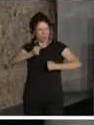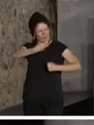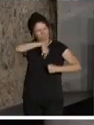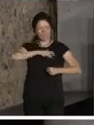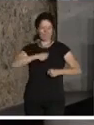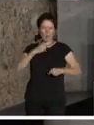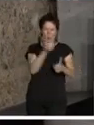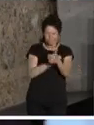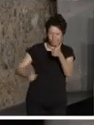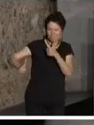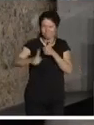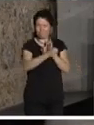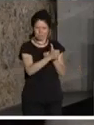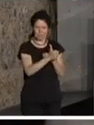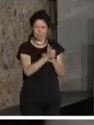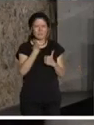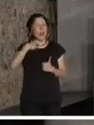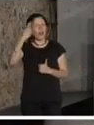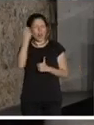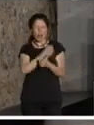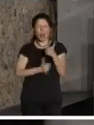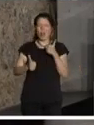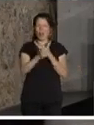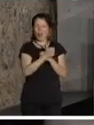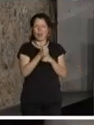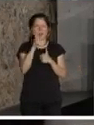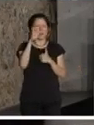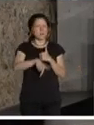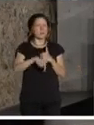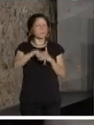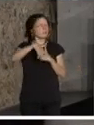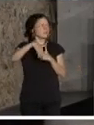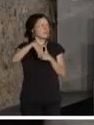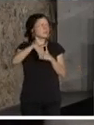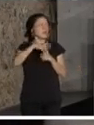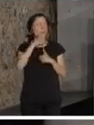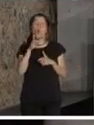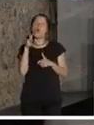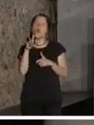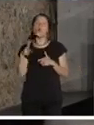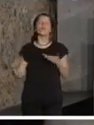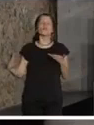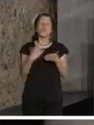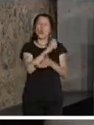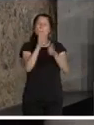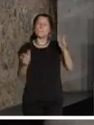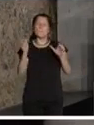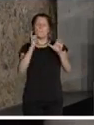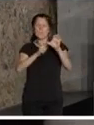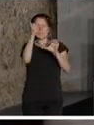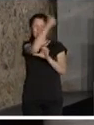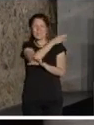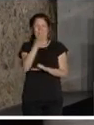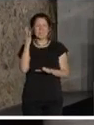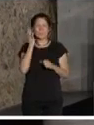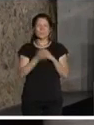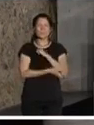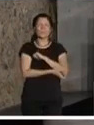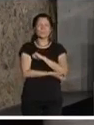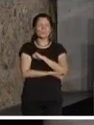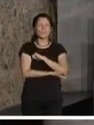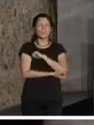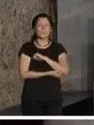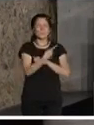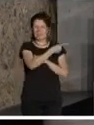extremadura de cacique que lucha infatigablemente por los derechos de todas las extremeñas Y de todos los extremeños